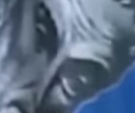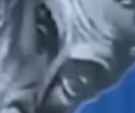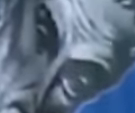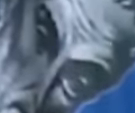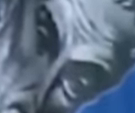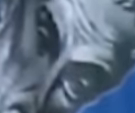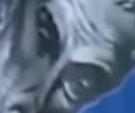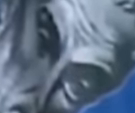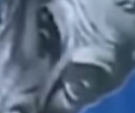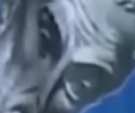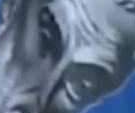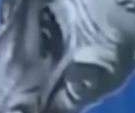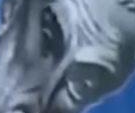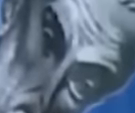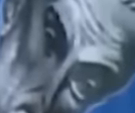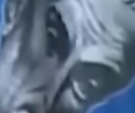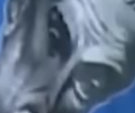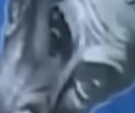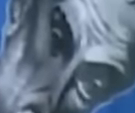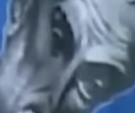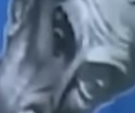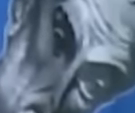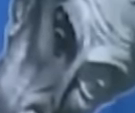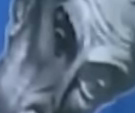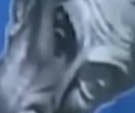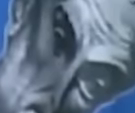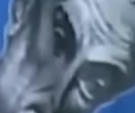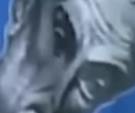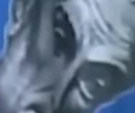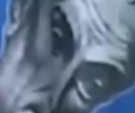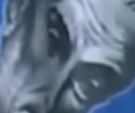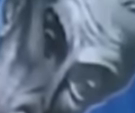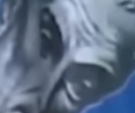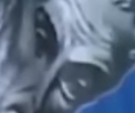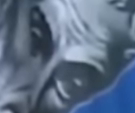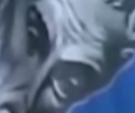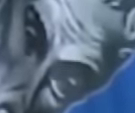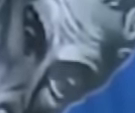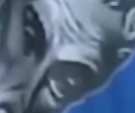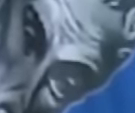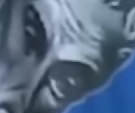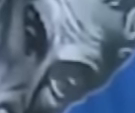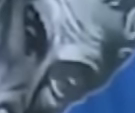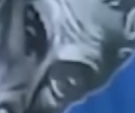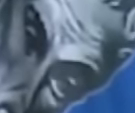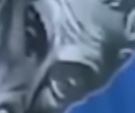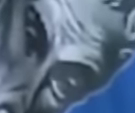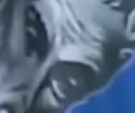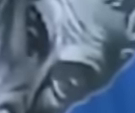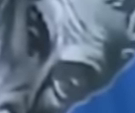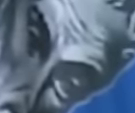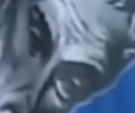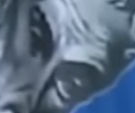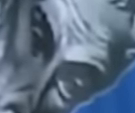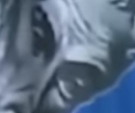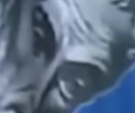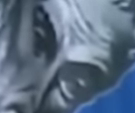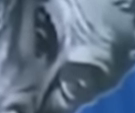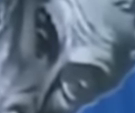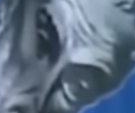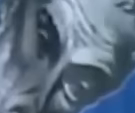de este cuarto siglo, donde ha estado marcado también por